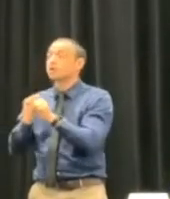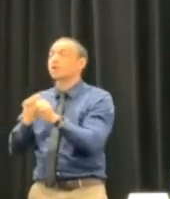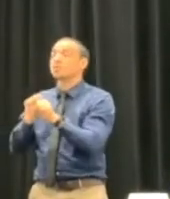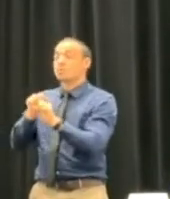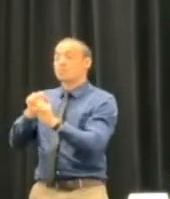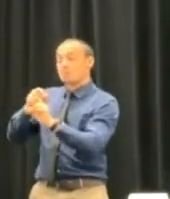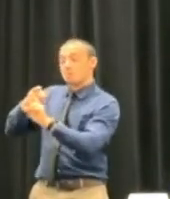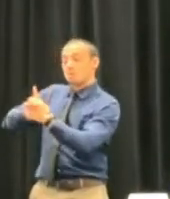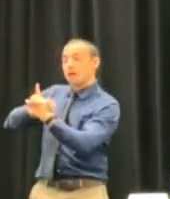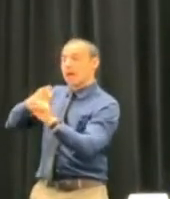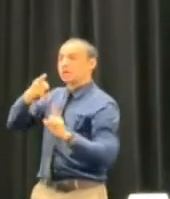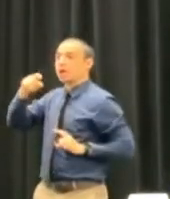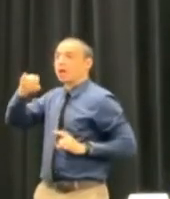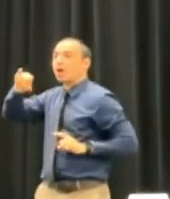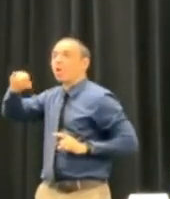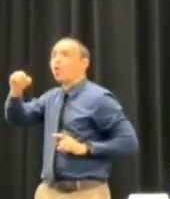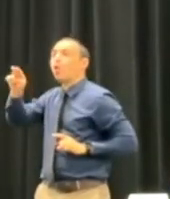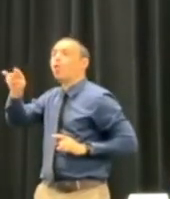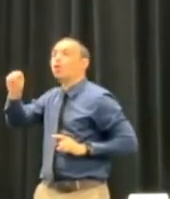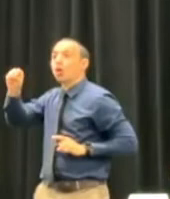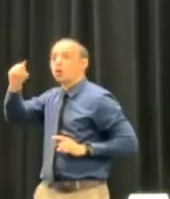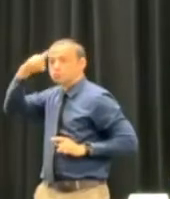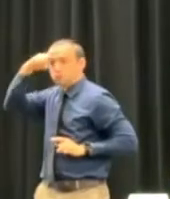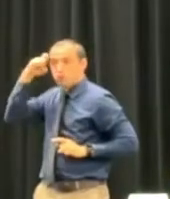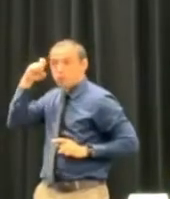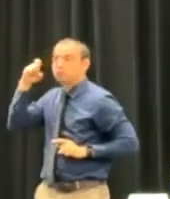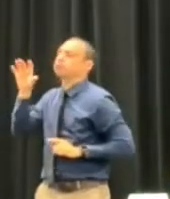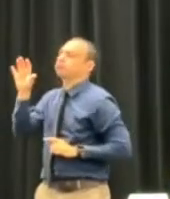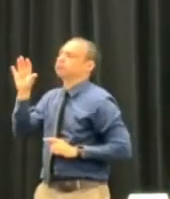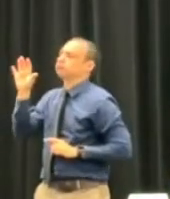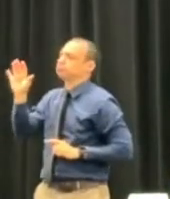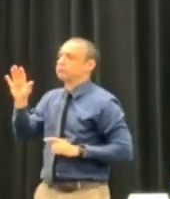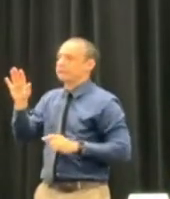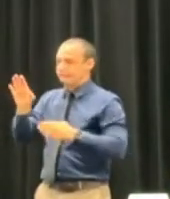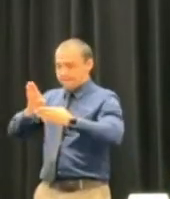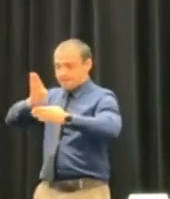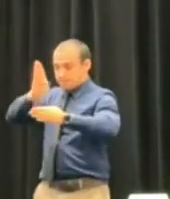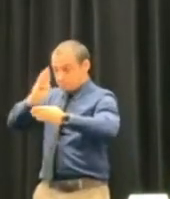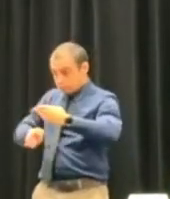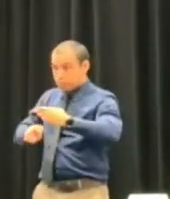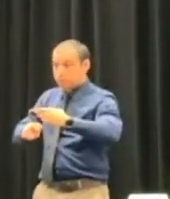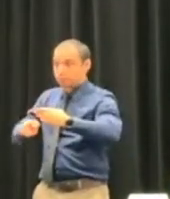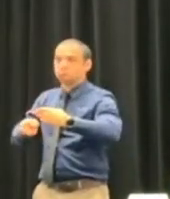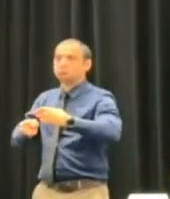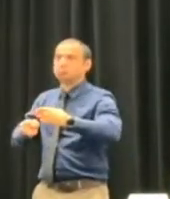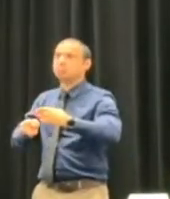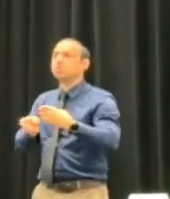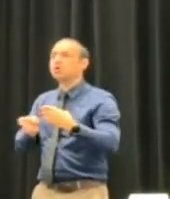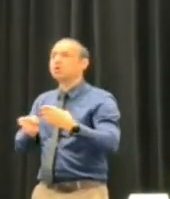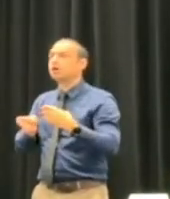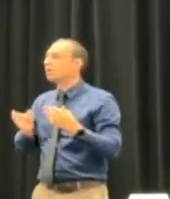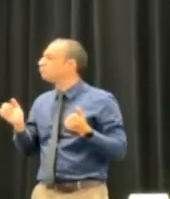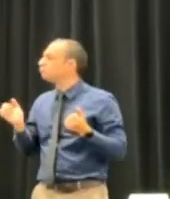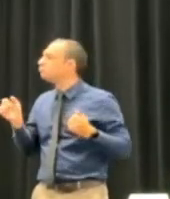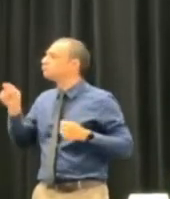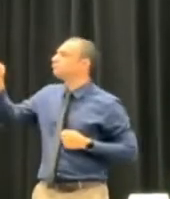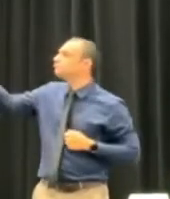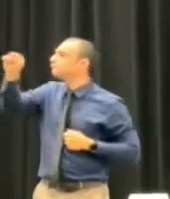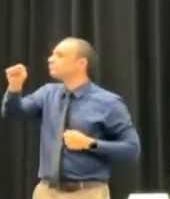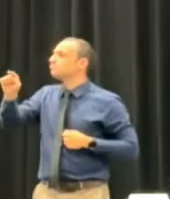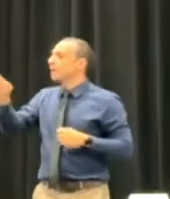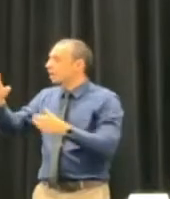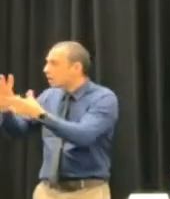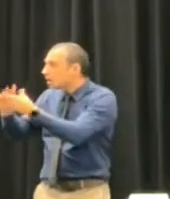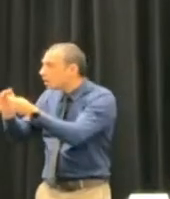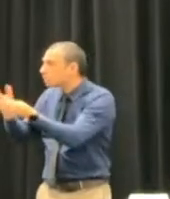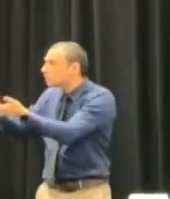para probar lo que es la versión final pues vamos a haber contado con la participación y con los comentarios y las